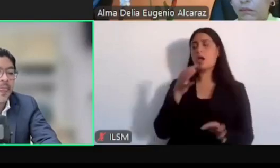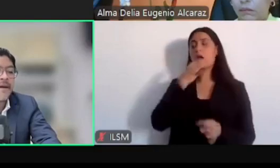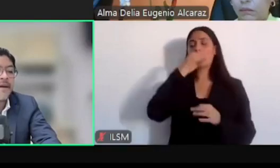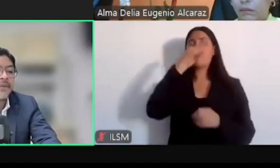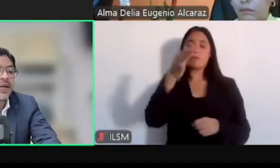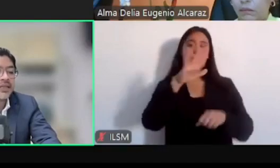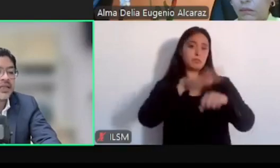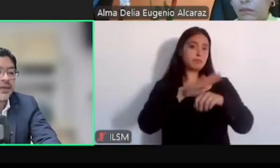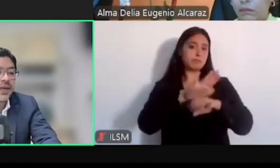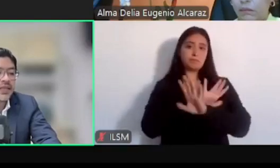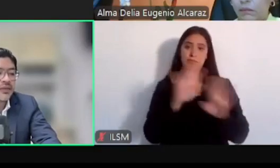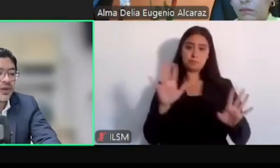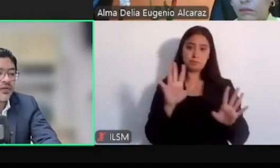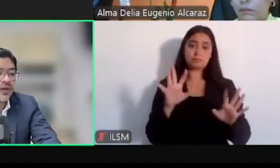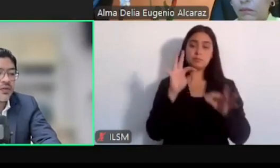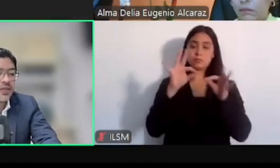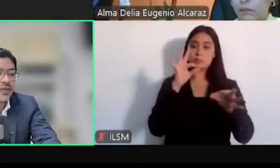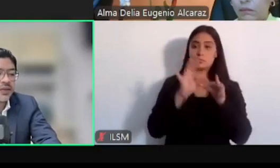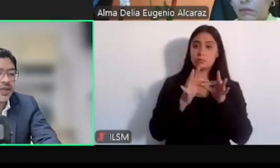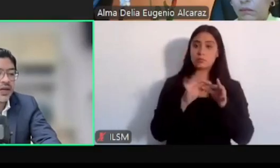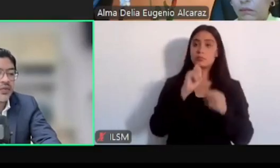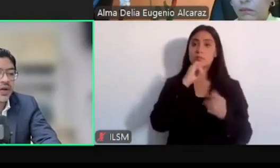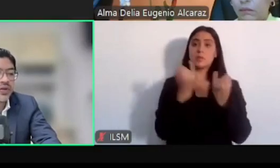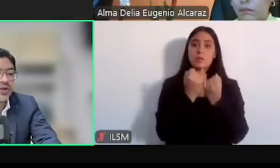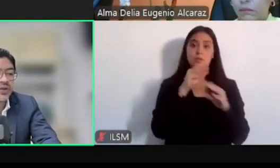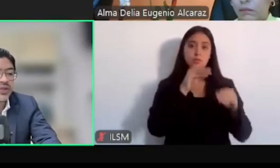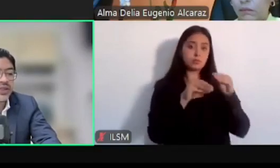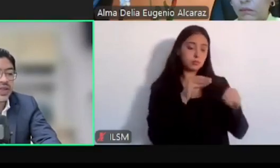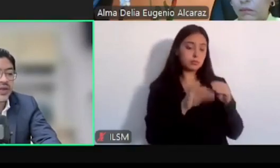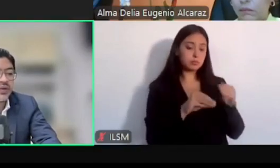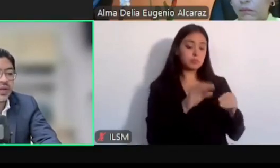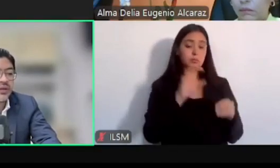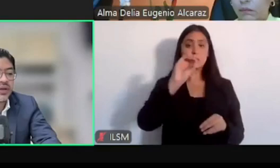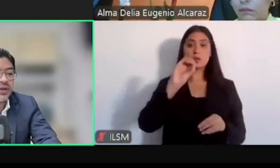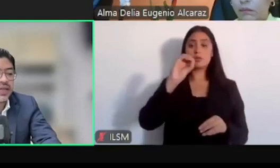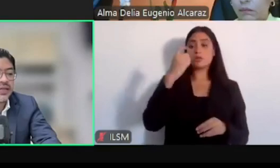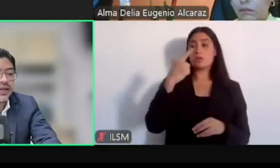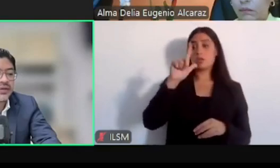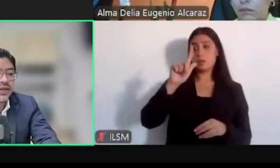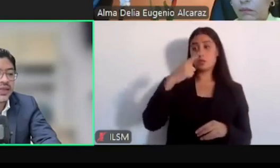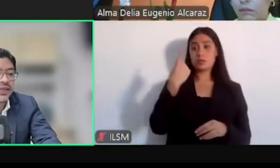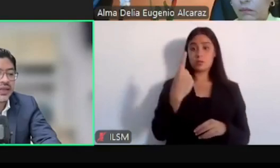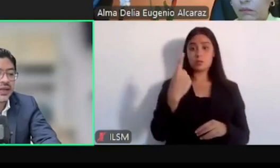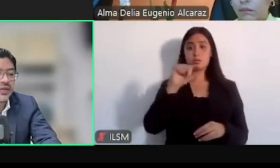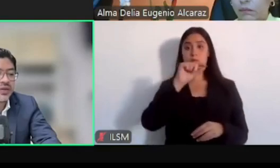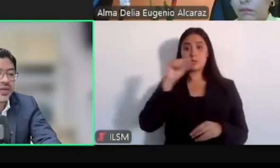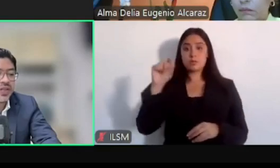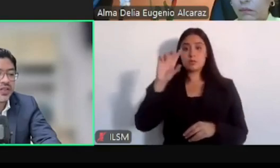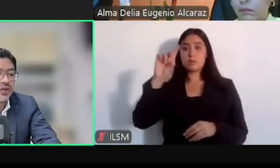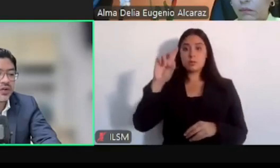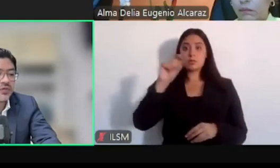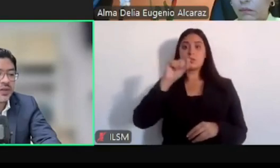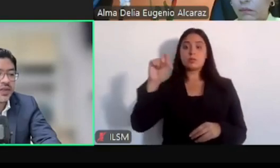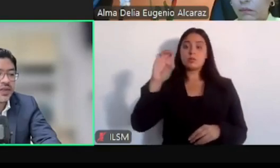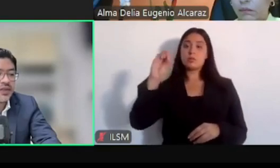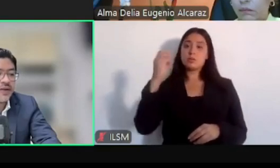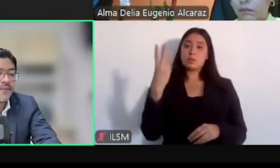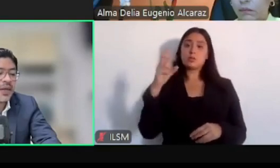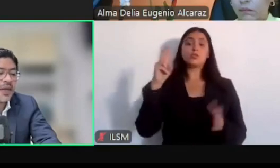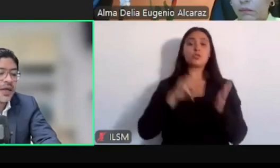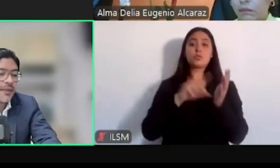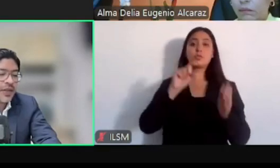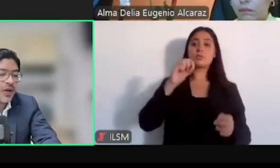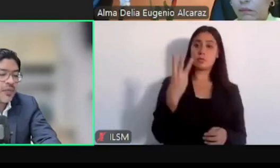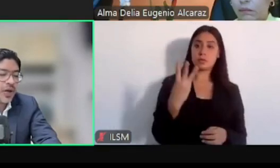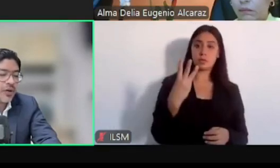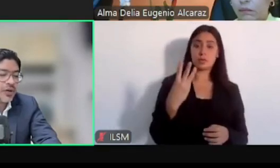determinación así también se modificó parcialmente el acuerdo 071 dional lc dional 30-03 2023